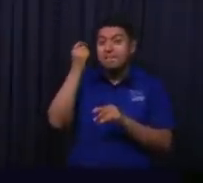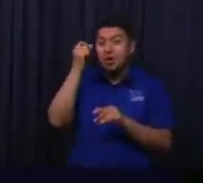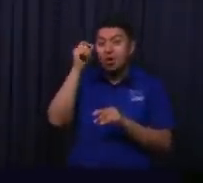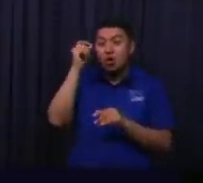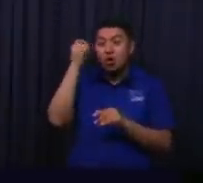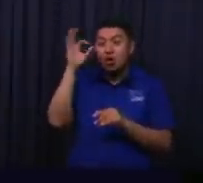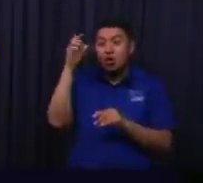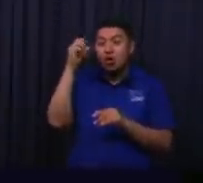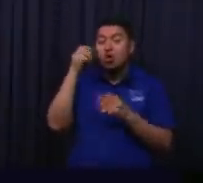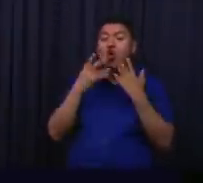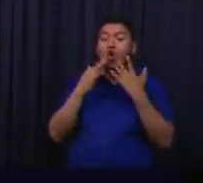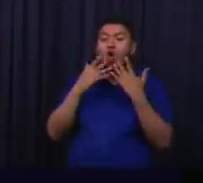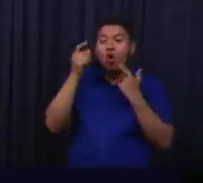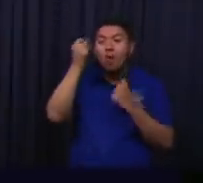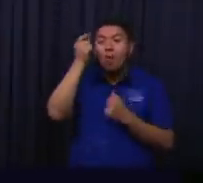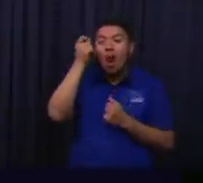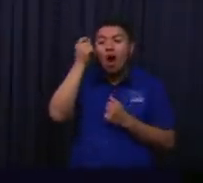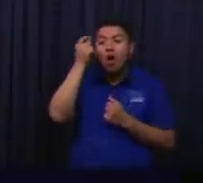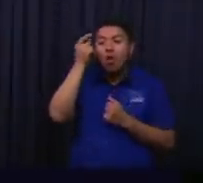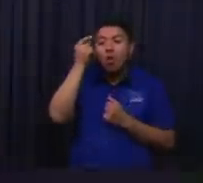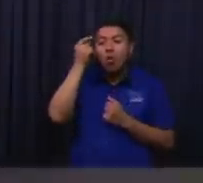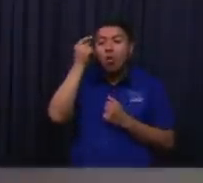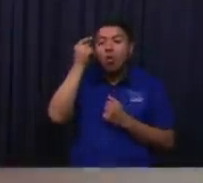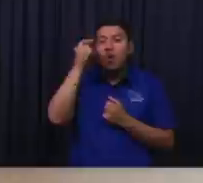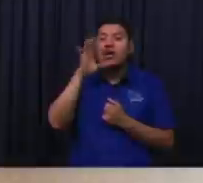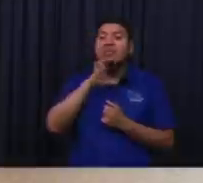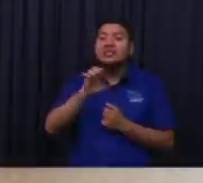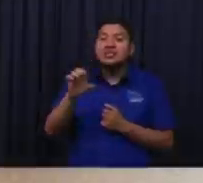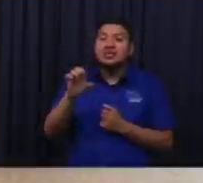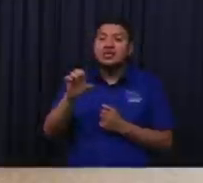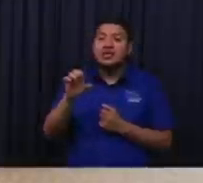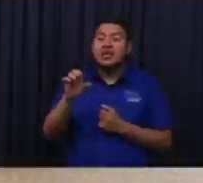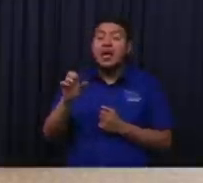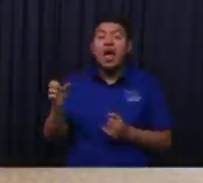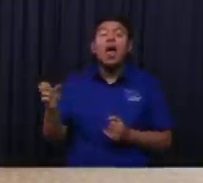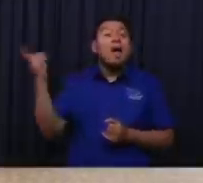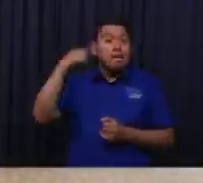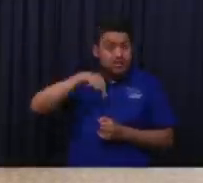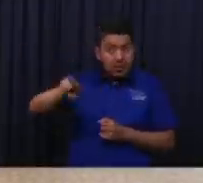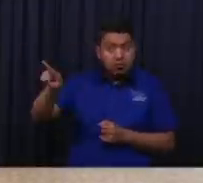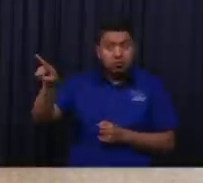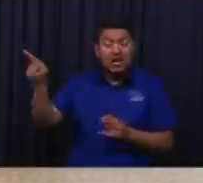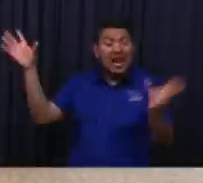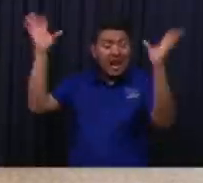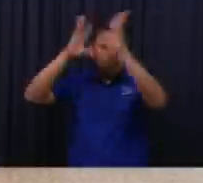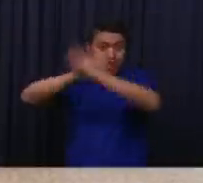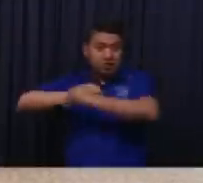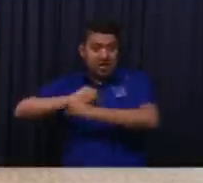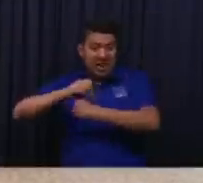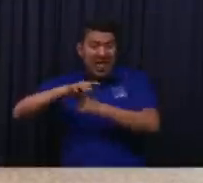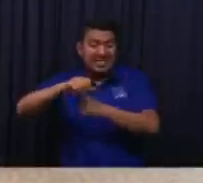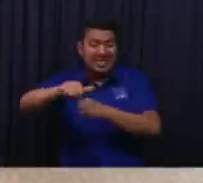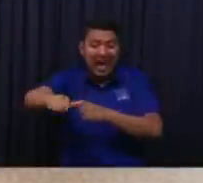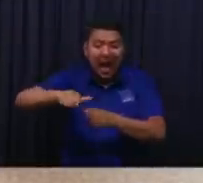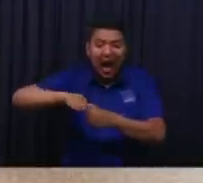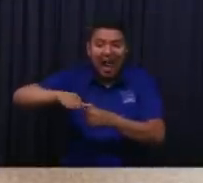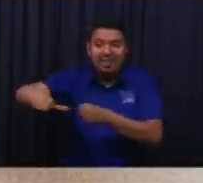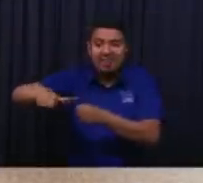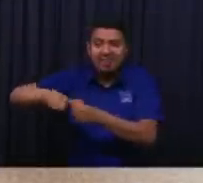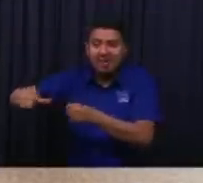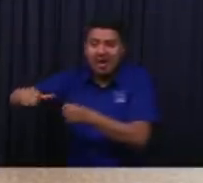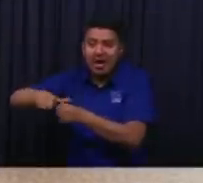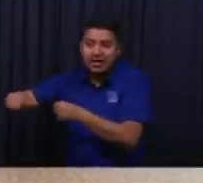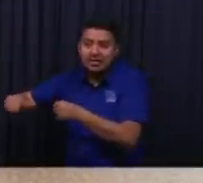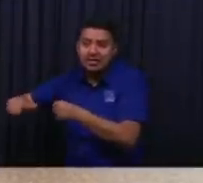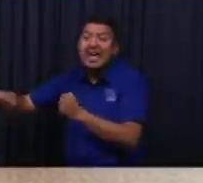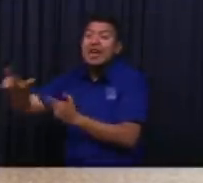es definitivamente, creo yo, que todo lo que queremos es llegar acá, al lugar santísimo, para